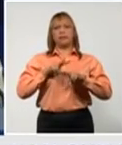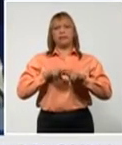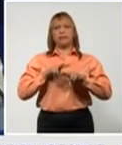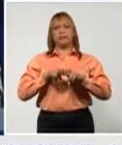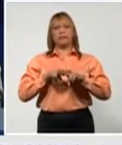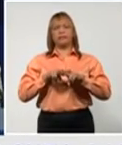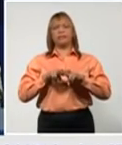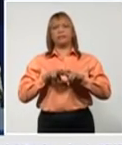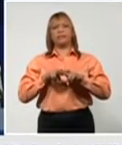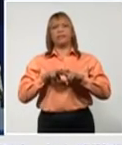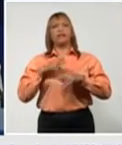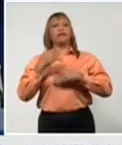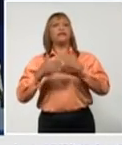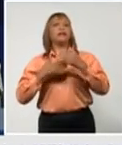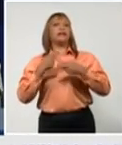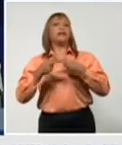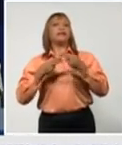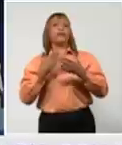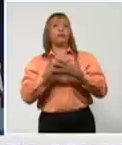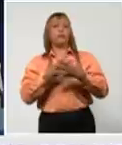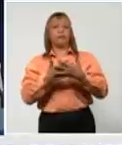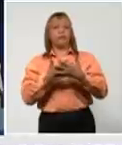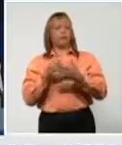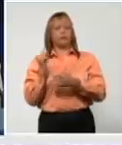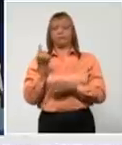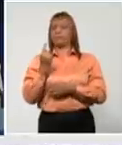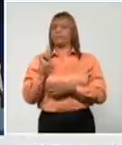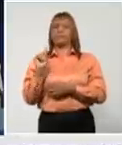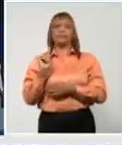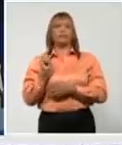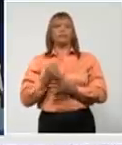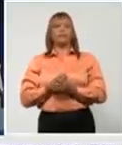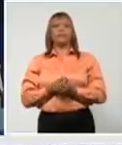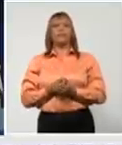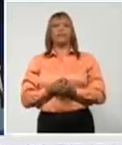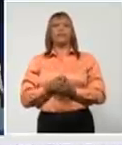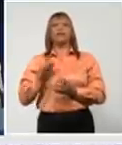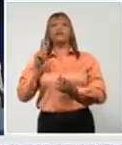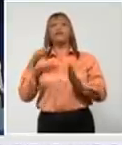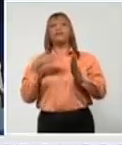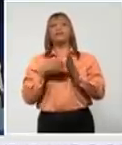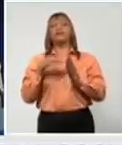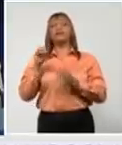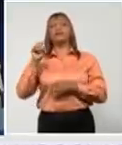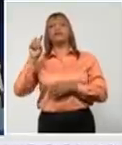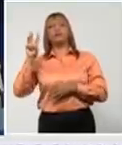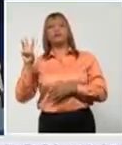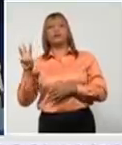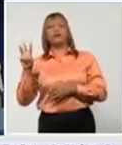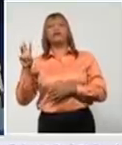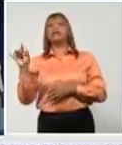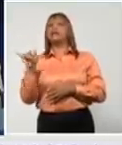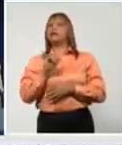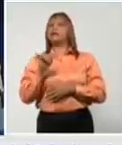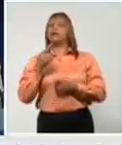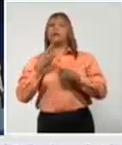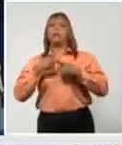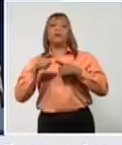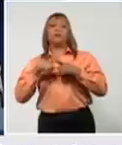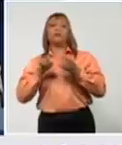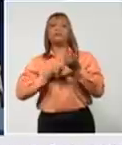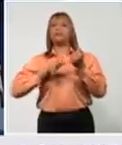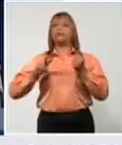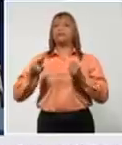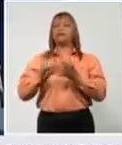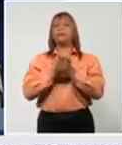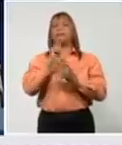No solo de La Habana se procesaron muestras ayer, que ya fueron 2.103, sino también de otras provincias, como es